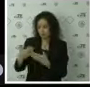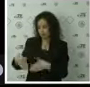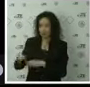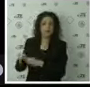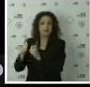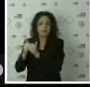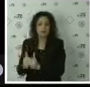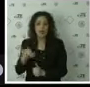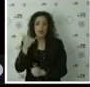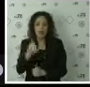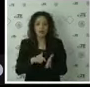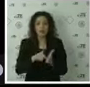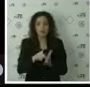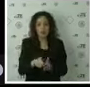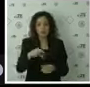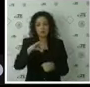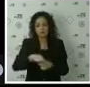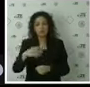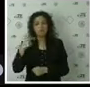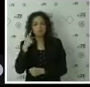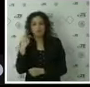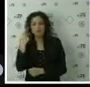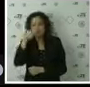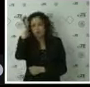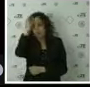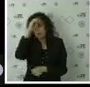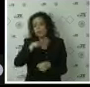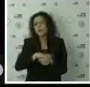de derechos político-electorales. ¿Qué opinas, mi querida Gloria?